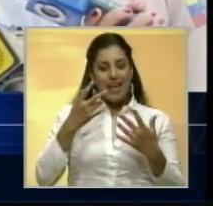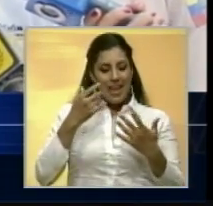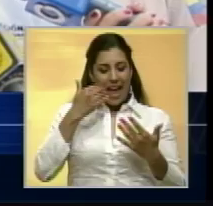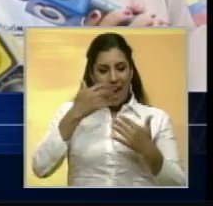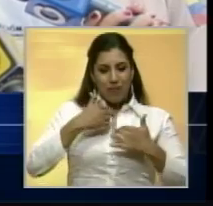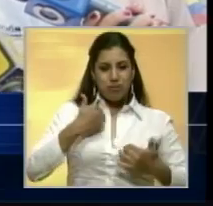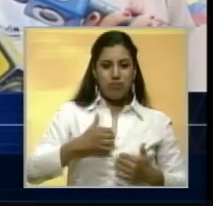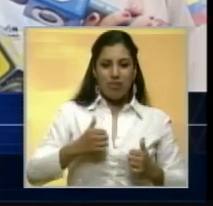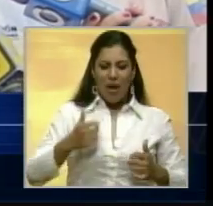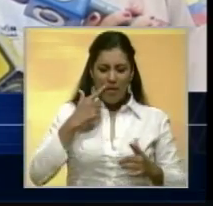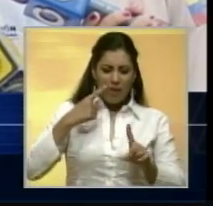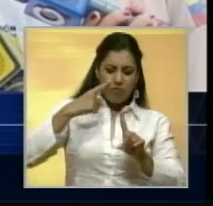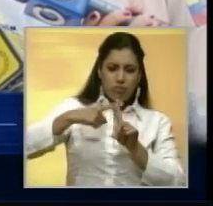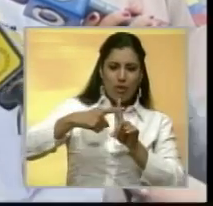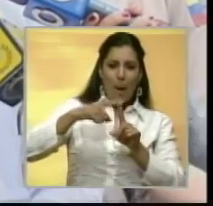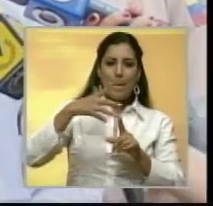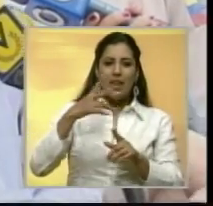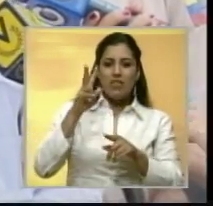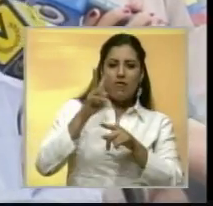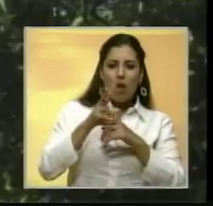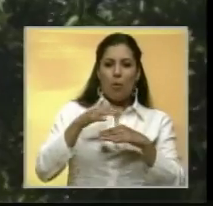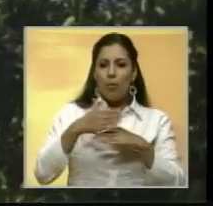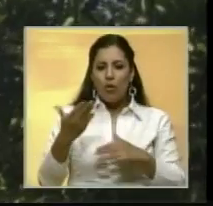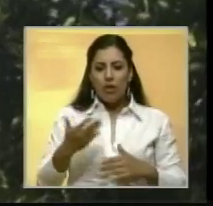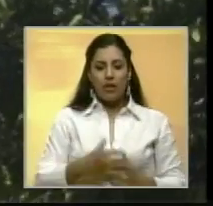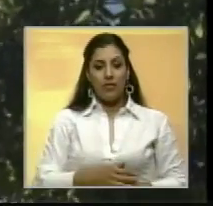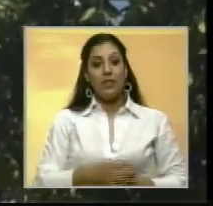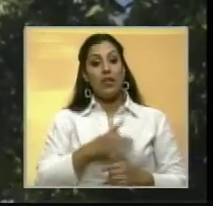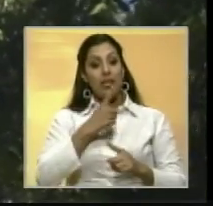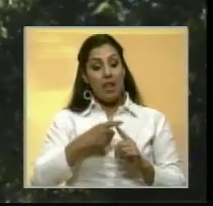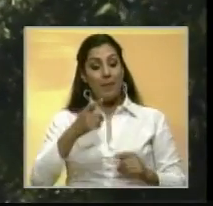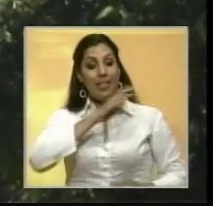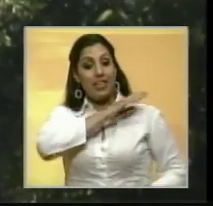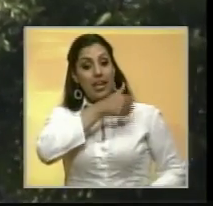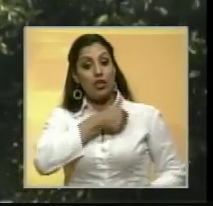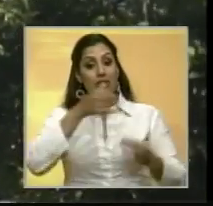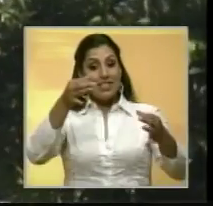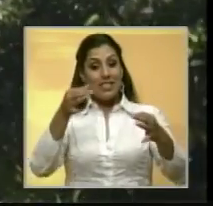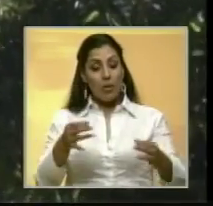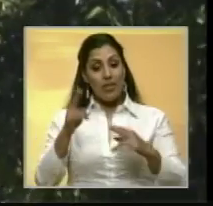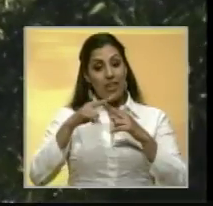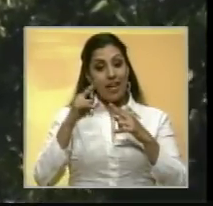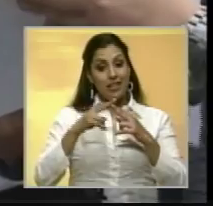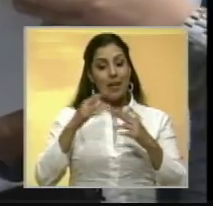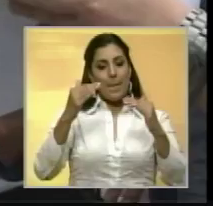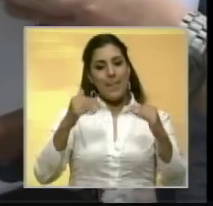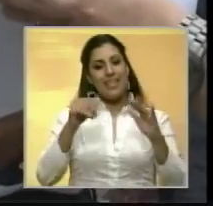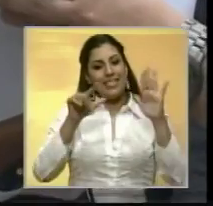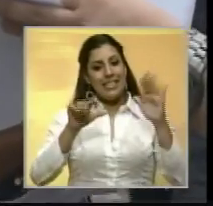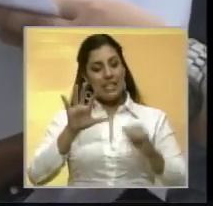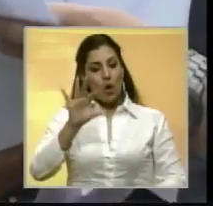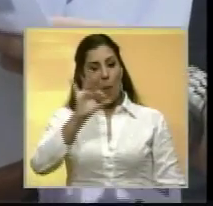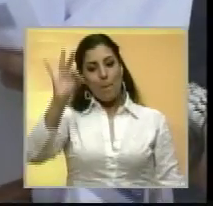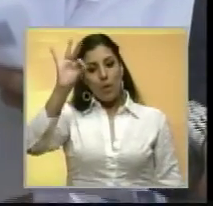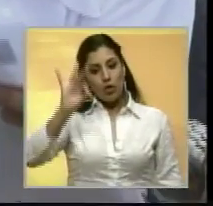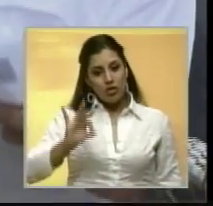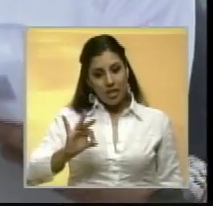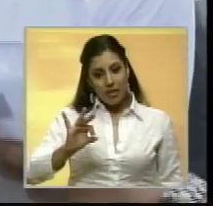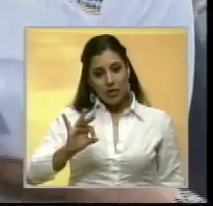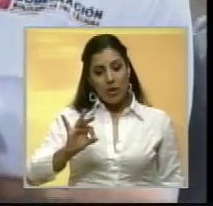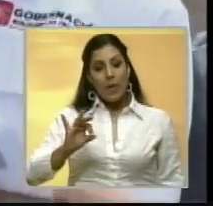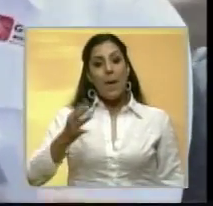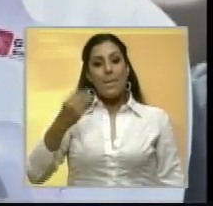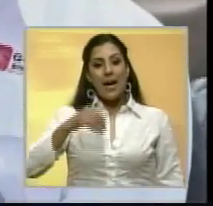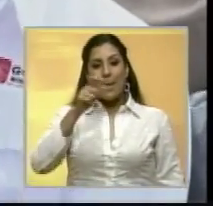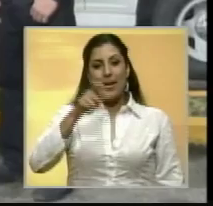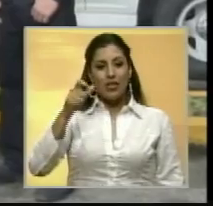experticia a los fines de determinar las causas de su muerte. Según la Dirección de Seguridad, en Táchira disminuyó 75% el